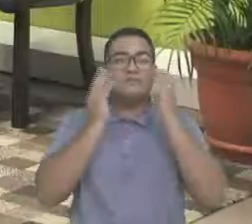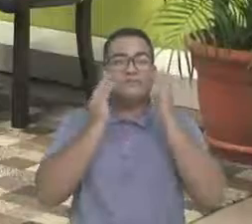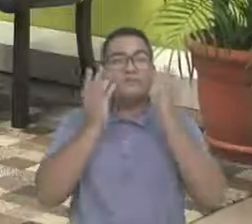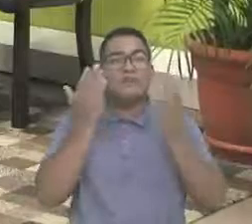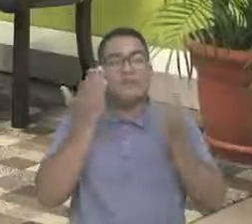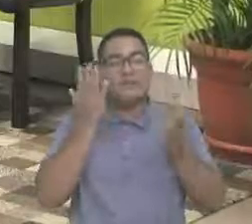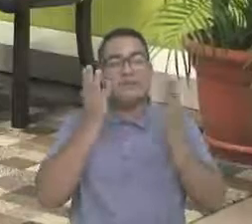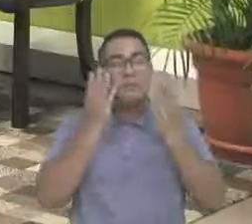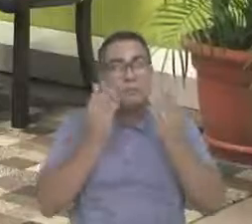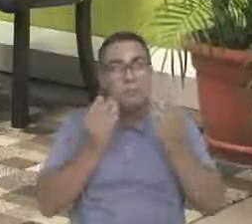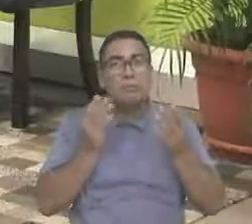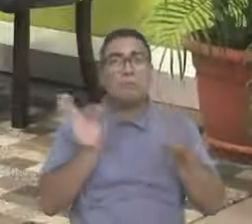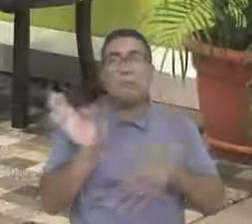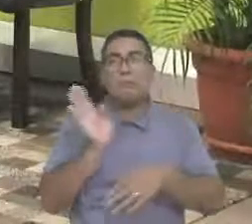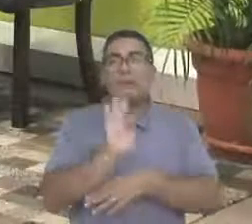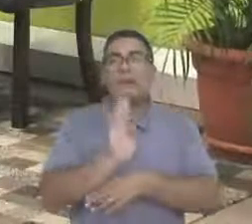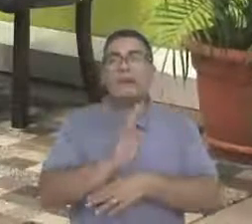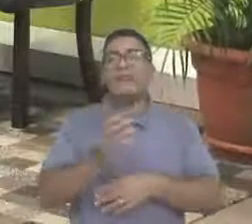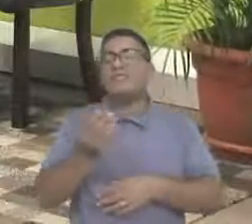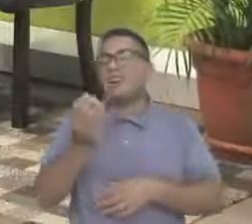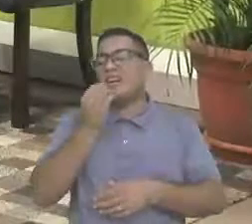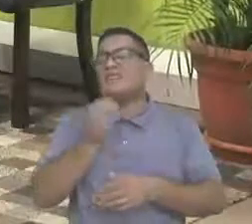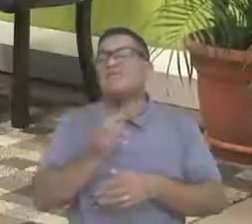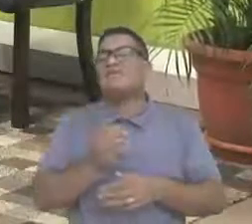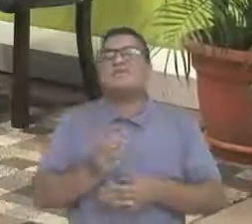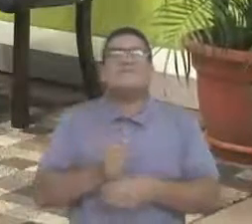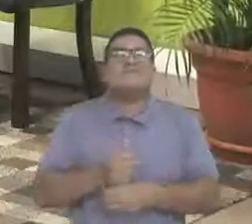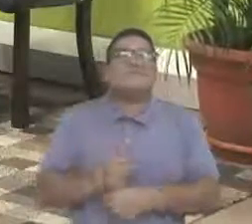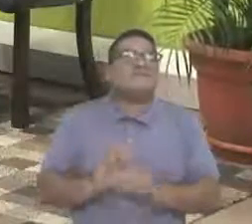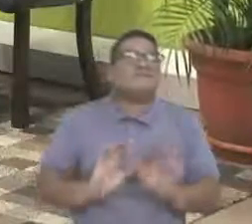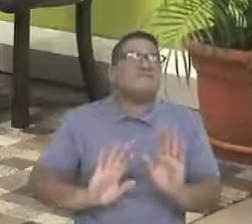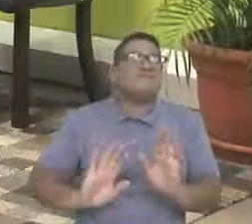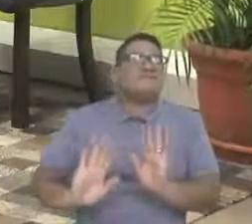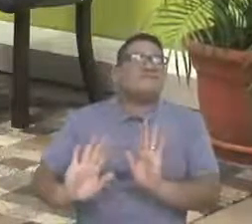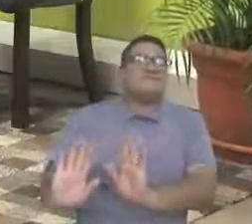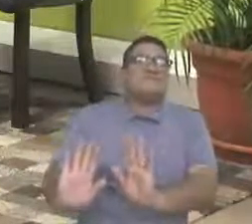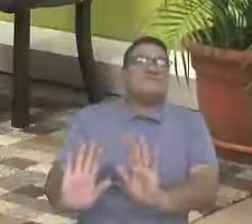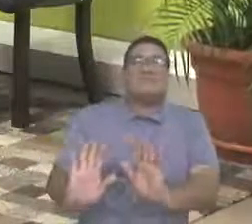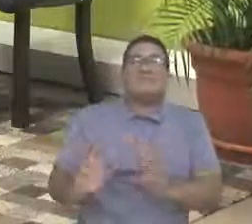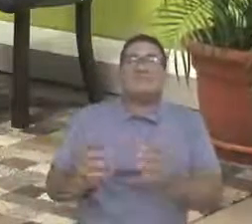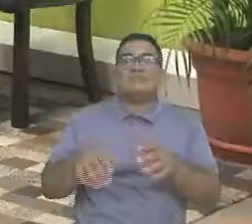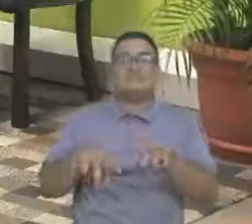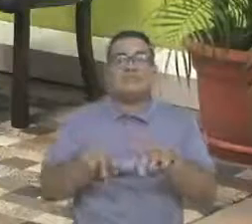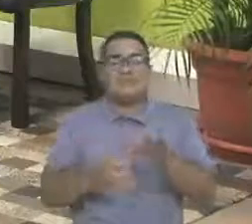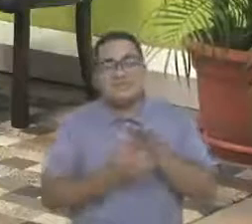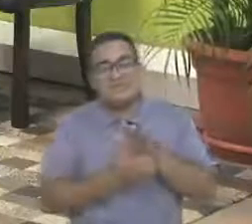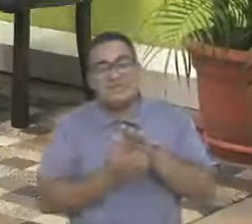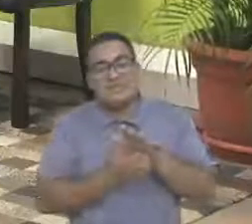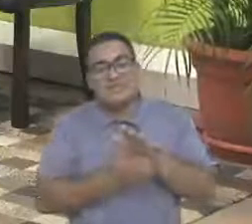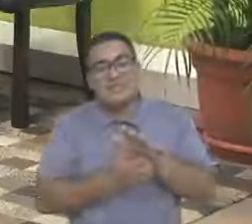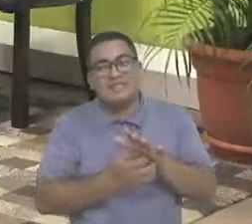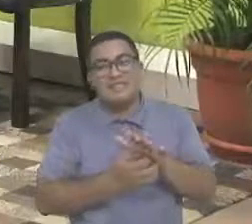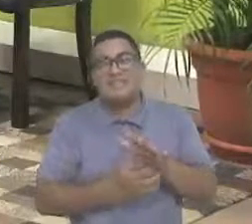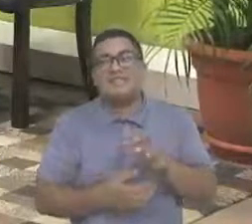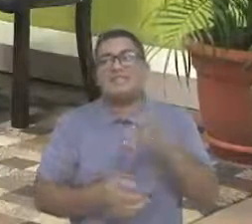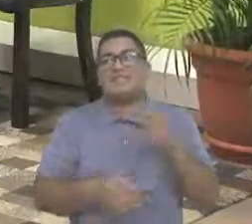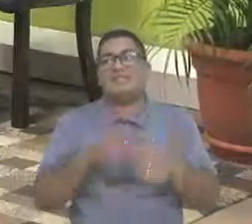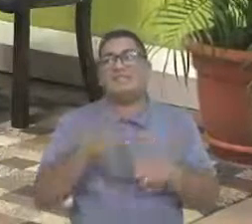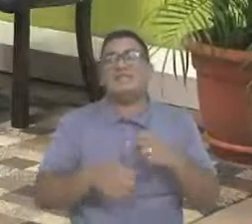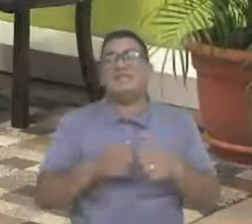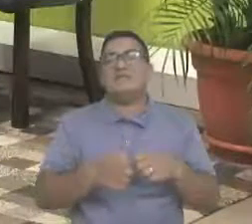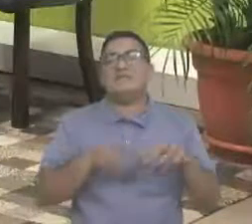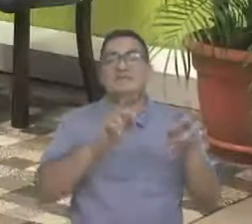pálido, un paciente que no quiere comer, un paciente que puede tener picazón en su piel, porque también hay afección en la